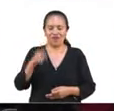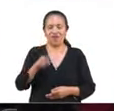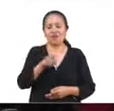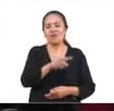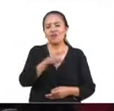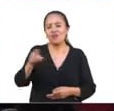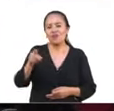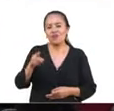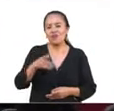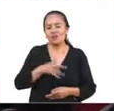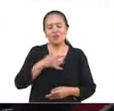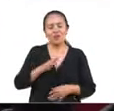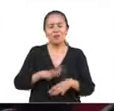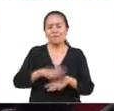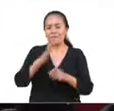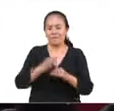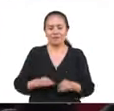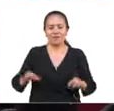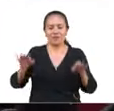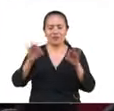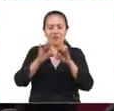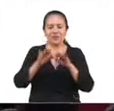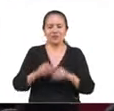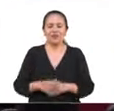ustedes son las más importantes.